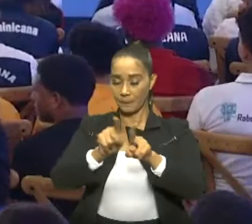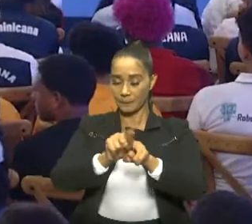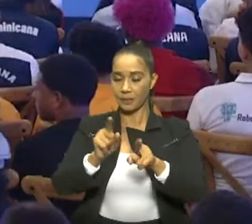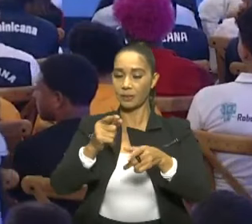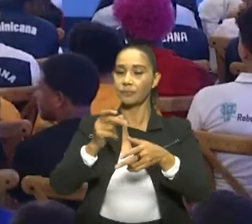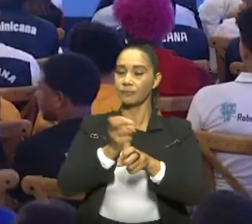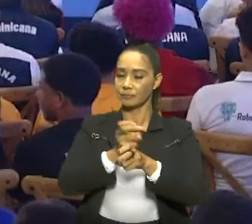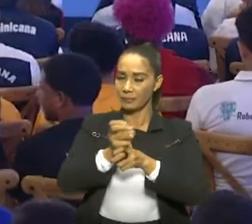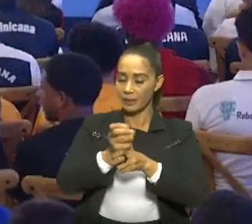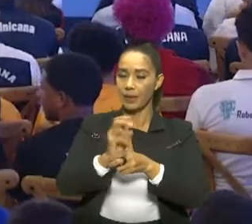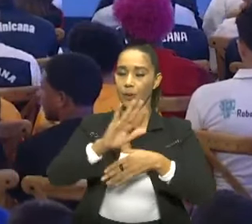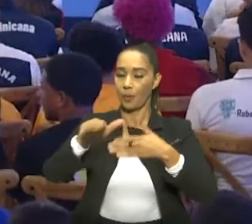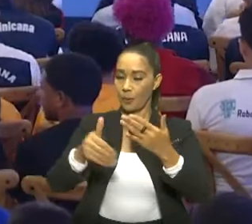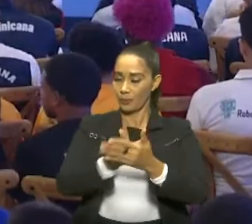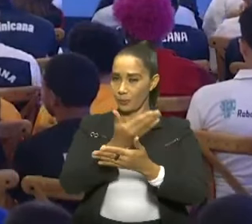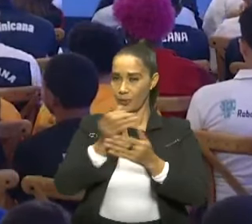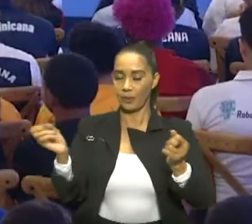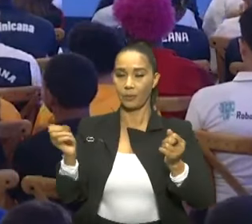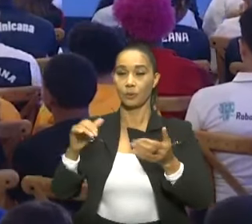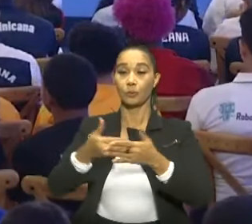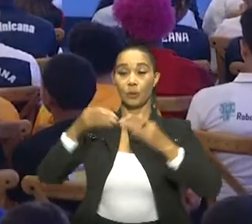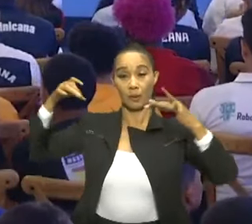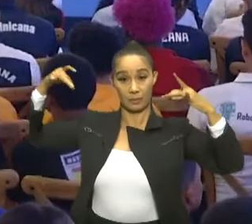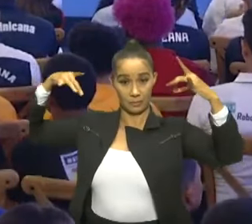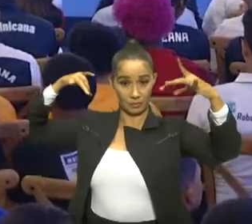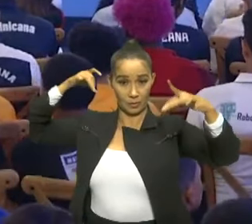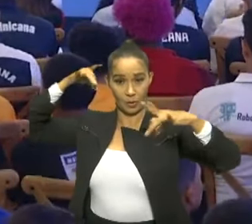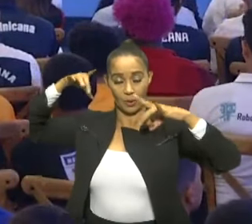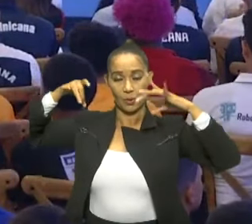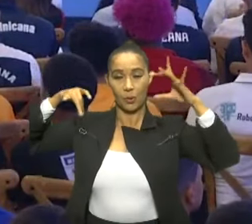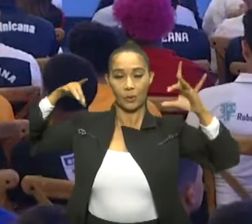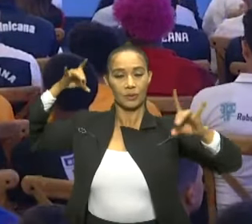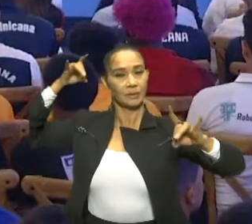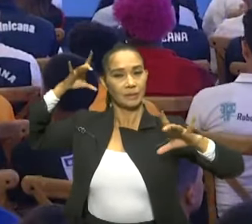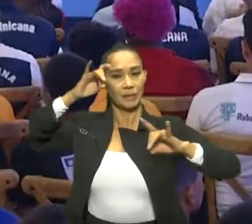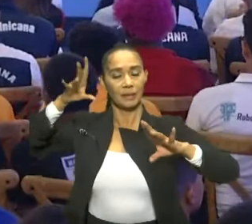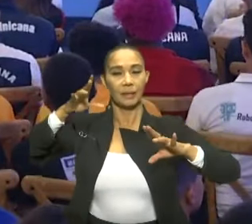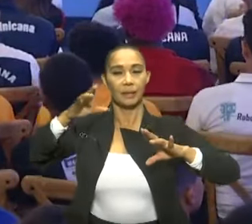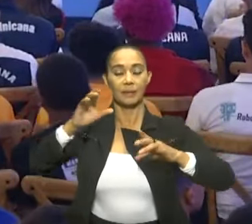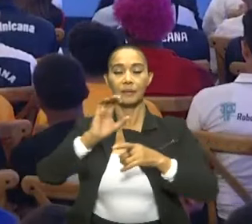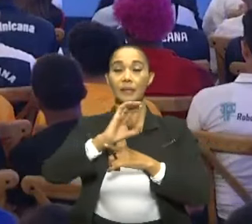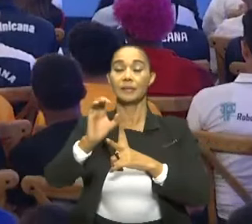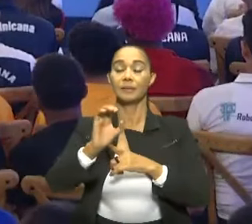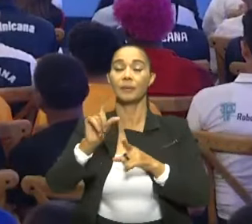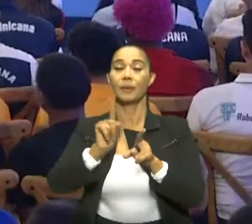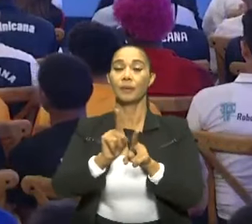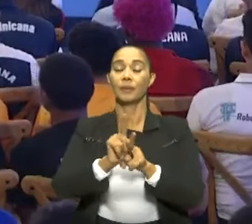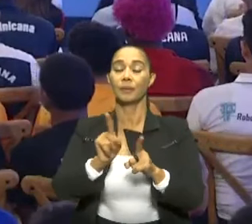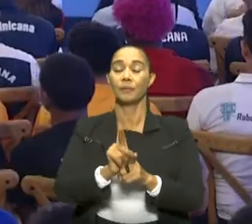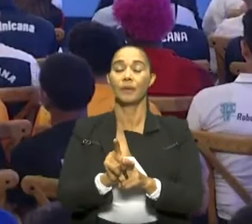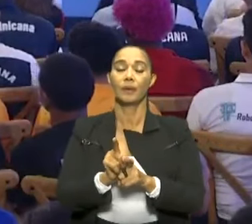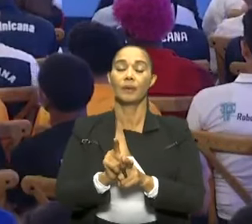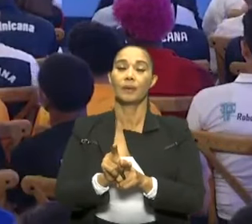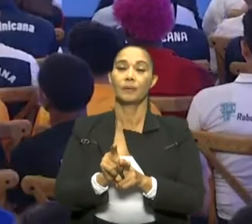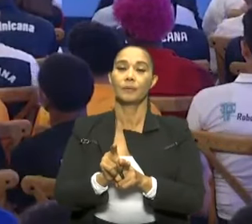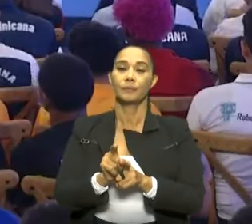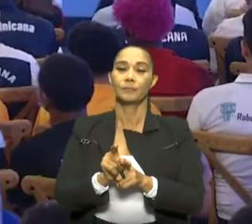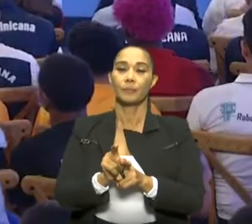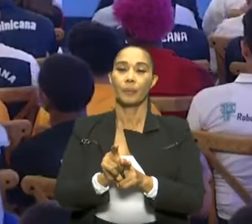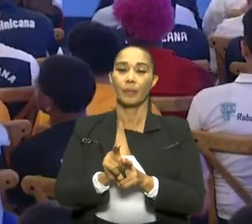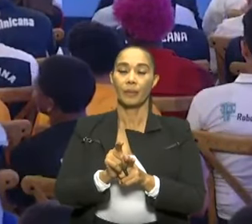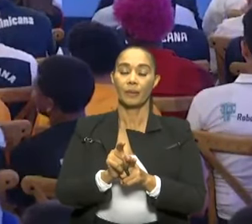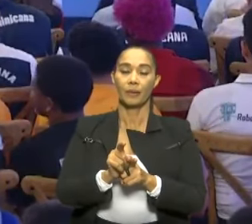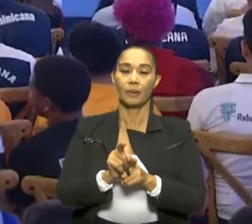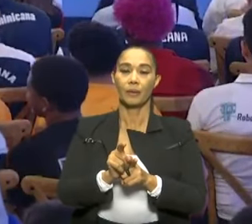Y también para nuevas luces, tanto de LED, luces LED en el Estadio Cibao, como también en el Estadio